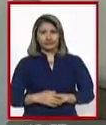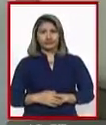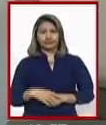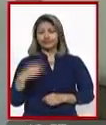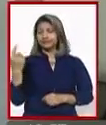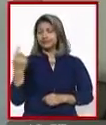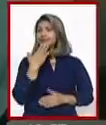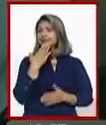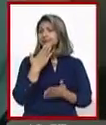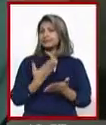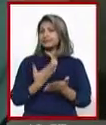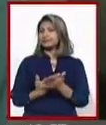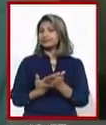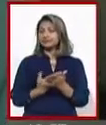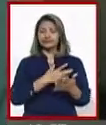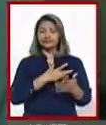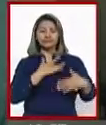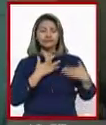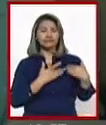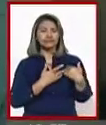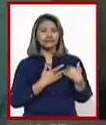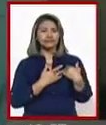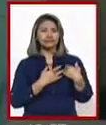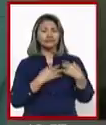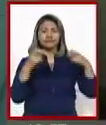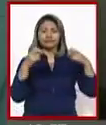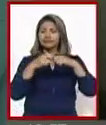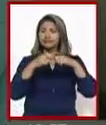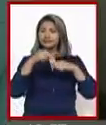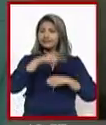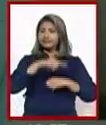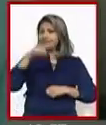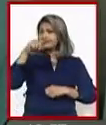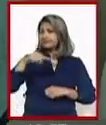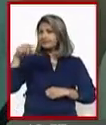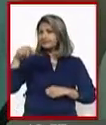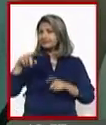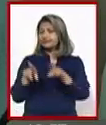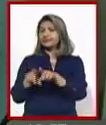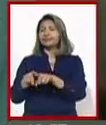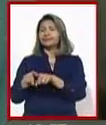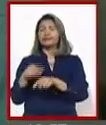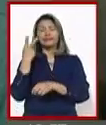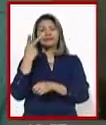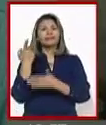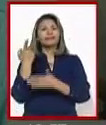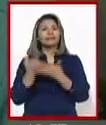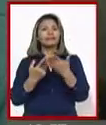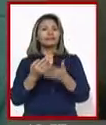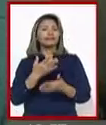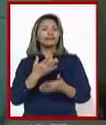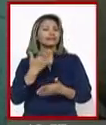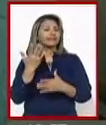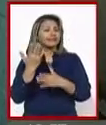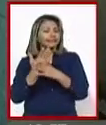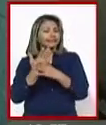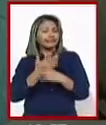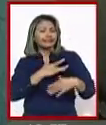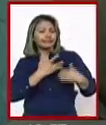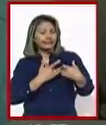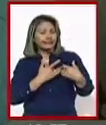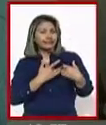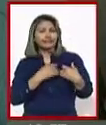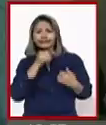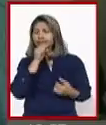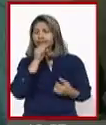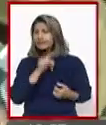y siempre es bueno. El corazón, el electro, el cardiólogo, eso vengo porque paro fatigada, ¿no? Ya por todos